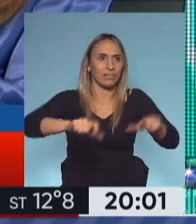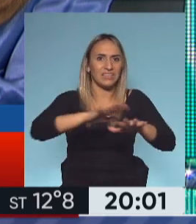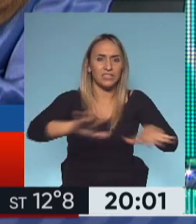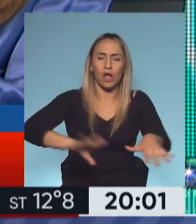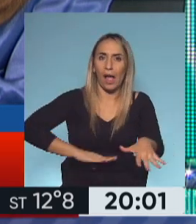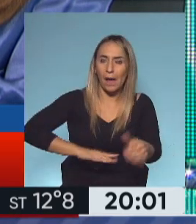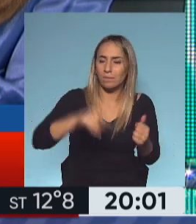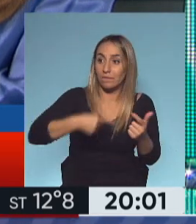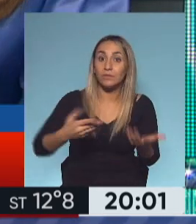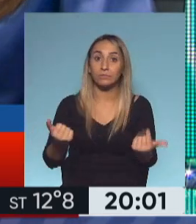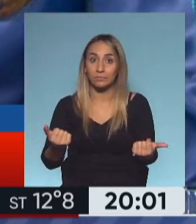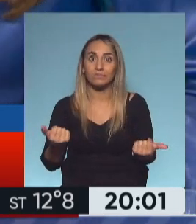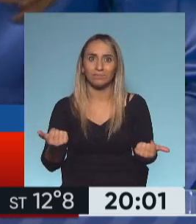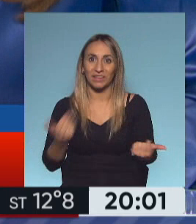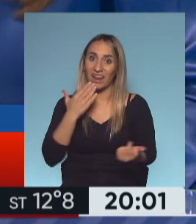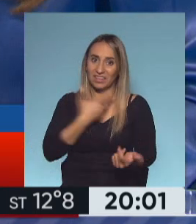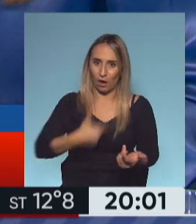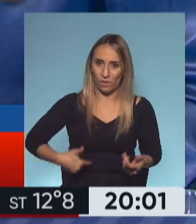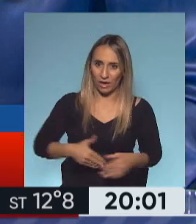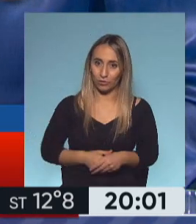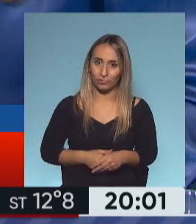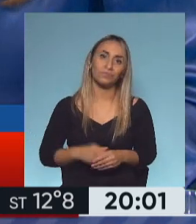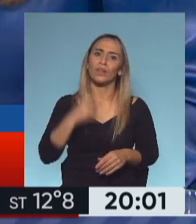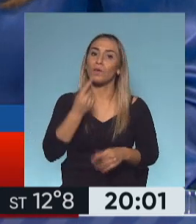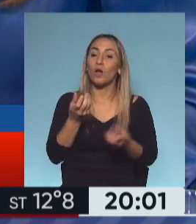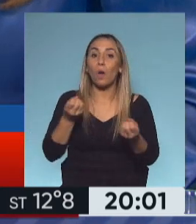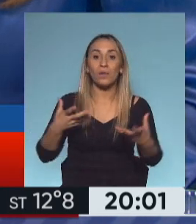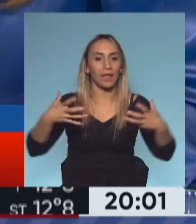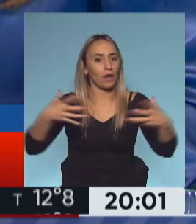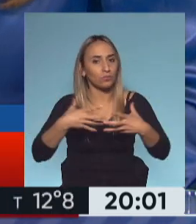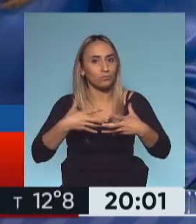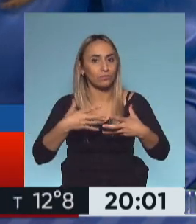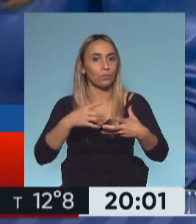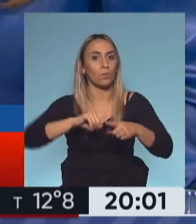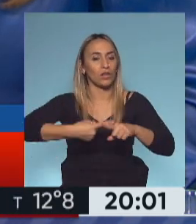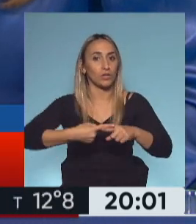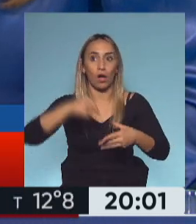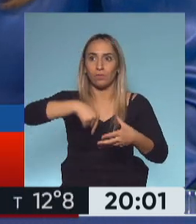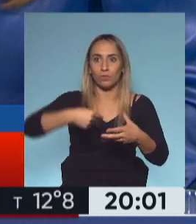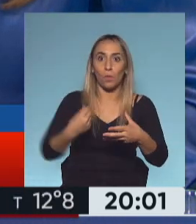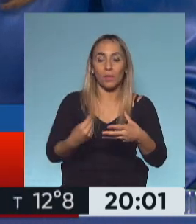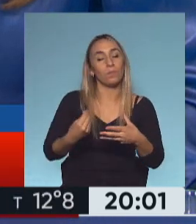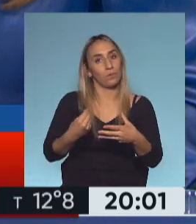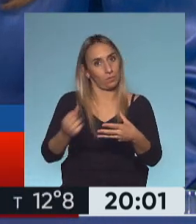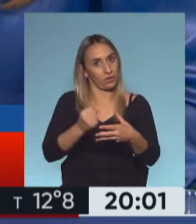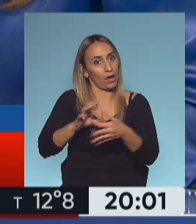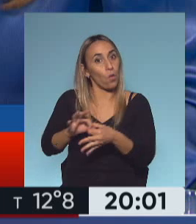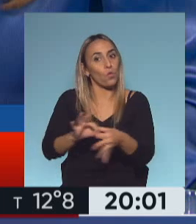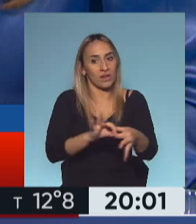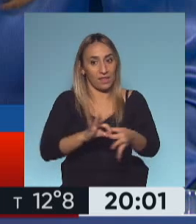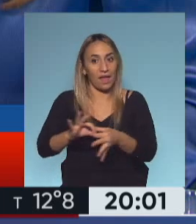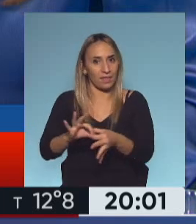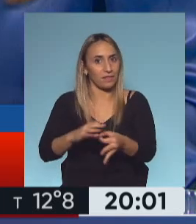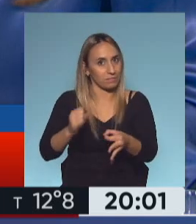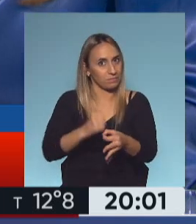el frente, para cerrarte con esta pregunta, Victoria, cómo está el frente hoy? Digo, porque la unidad va a ser necesaria para